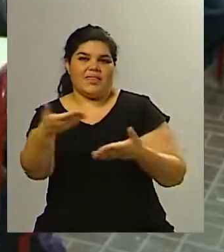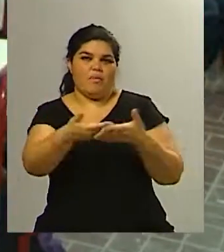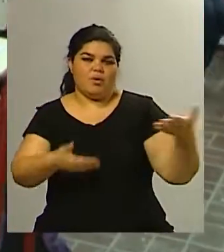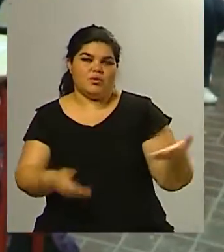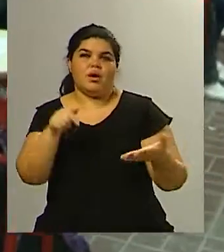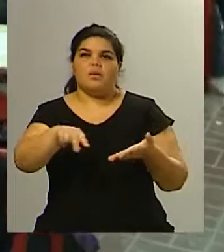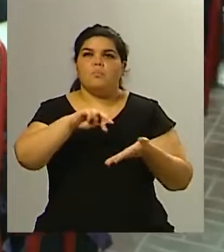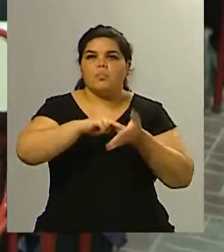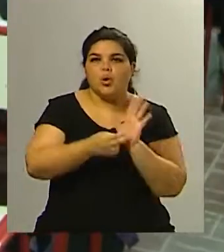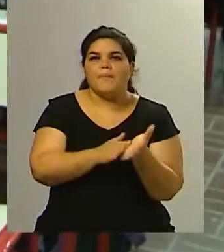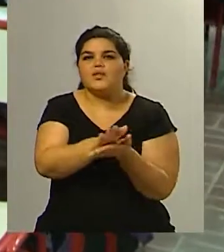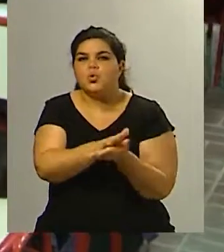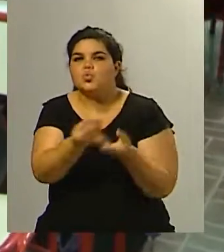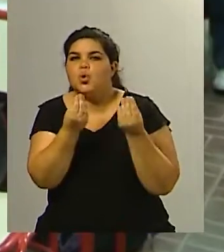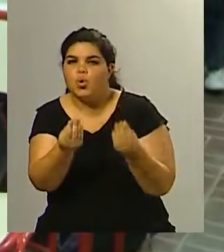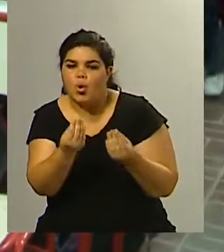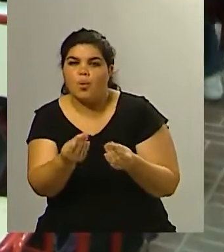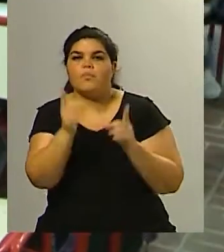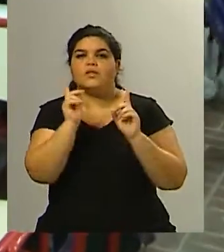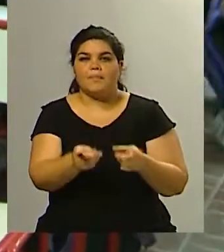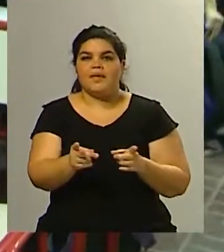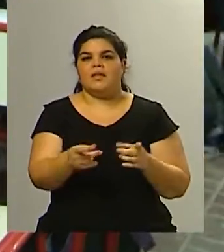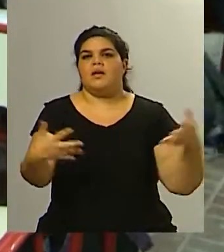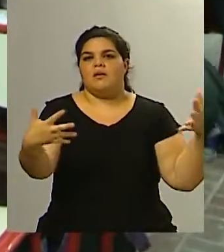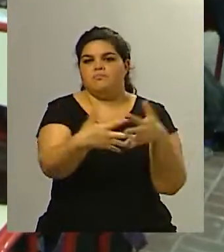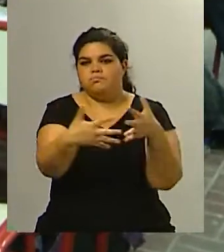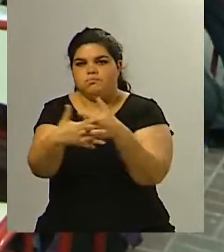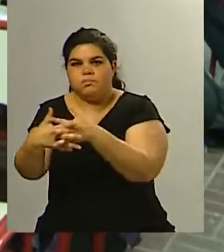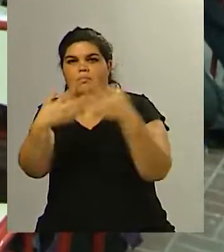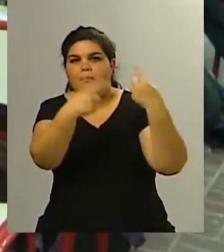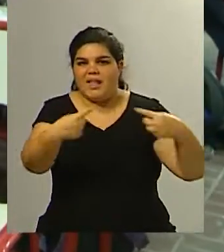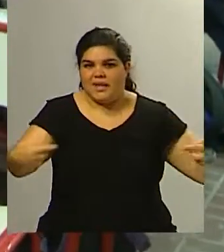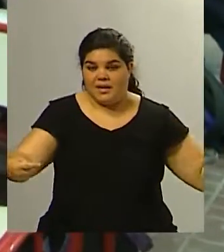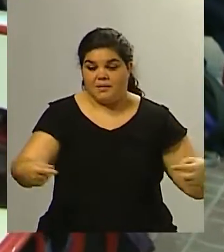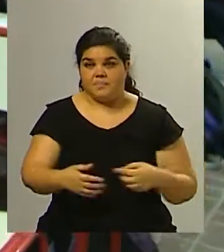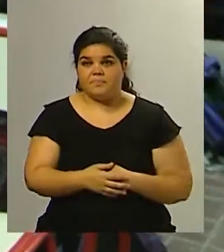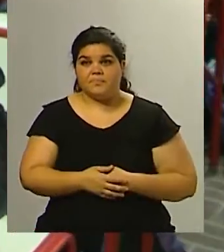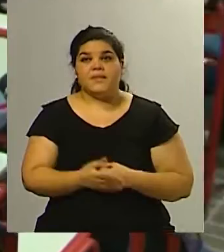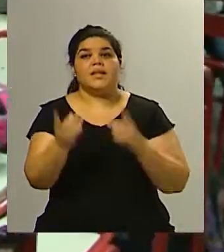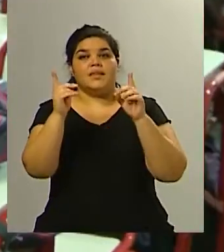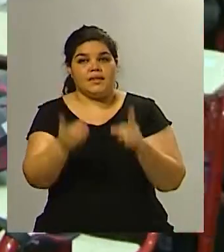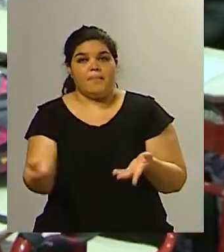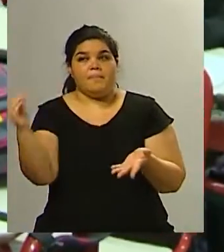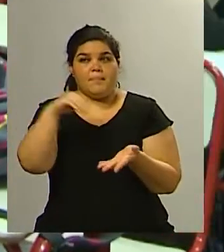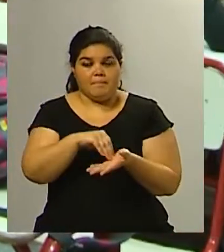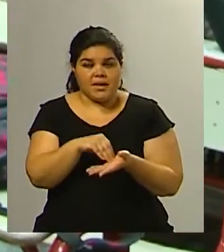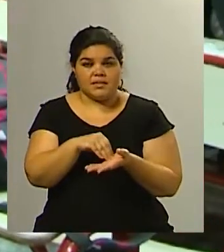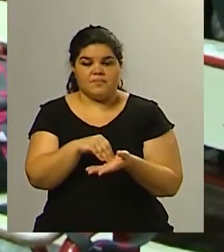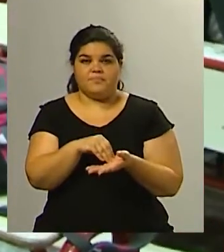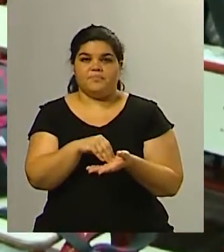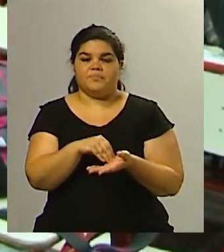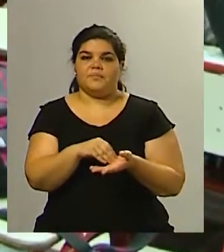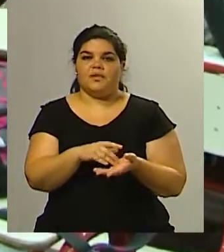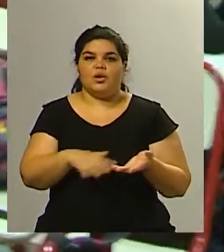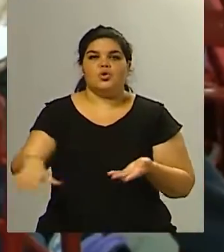problemas, la interdisciplina. Después, esas pruebas, por supuesto, se complementan, además de los cuestionarios socioeducativos, con